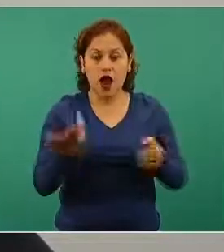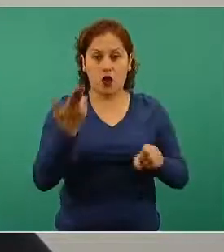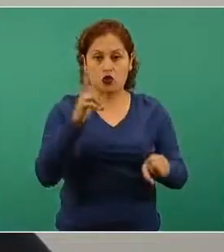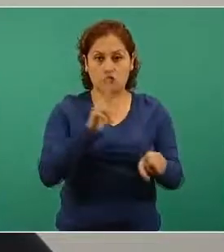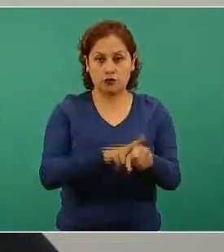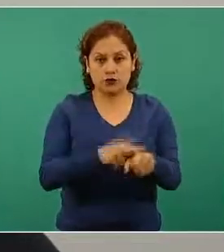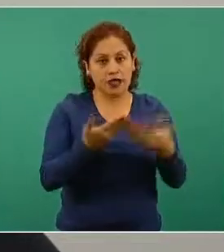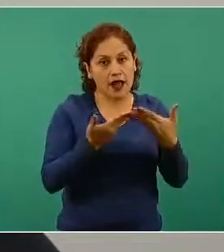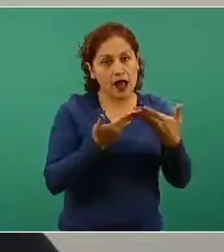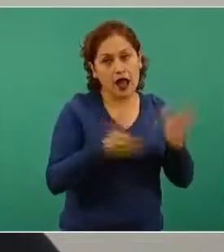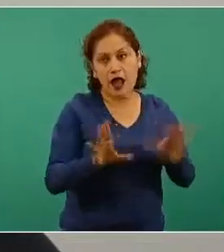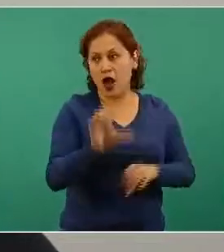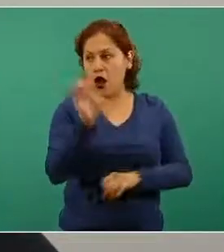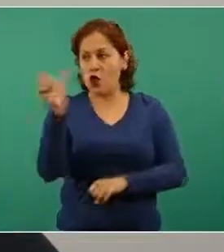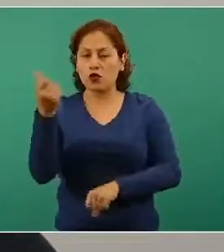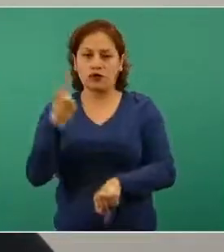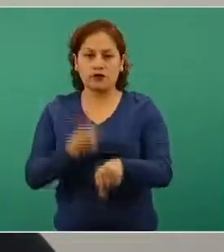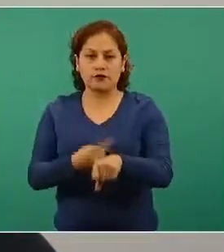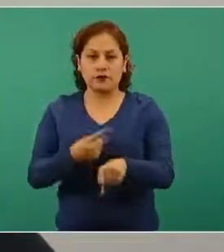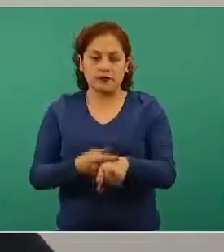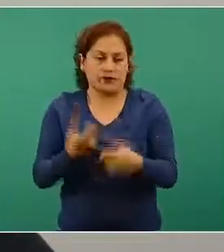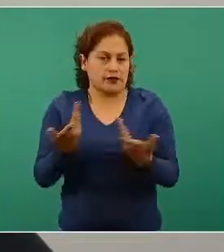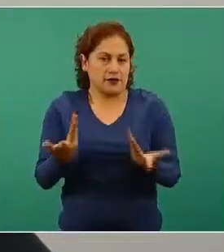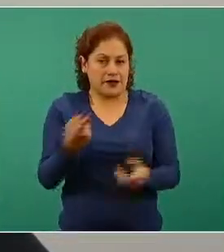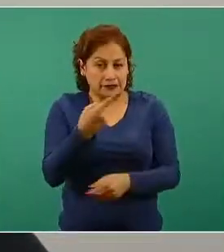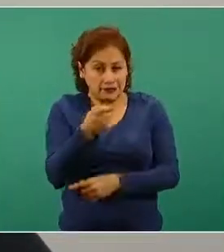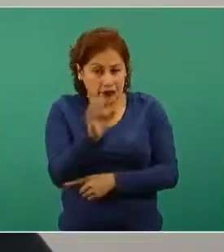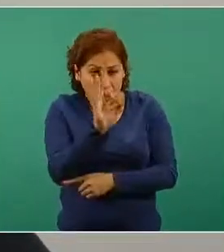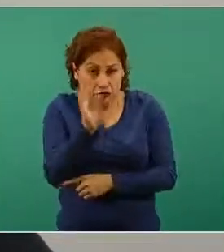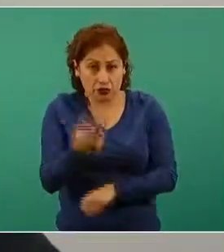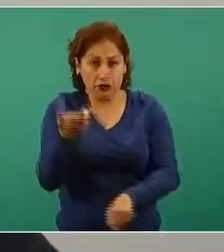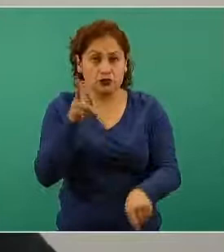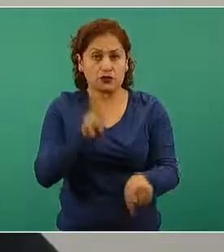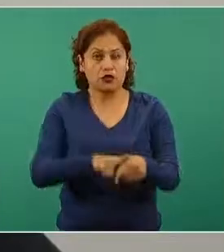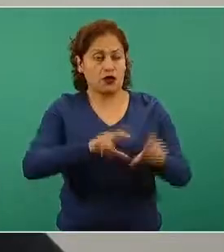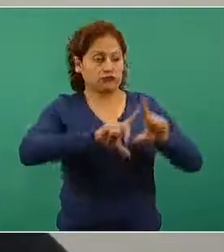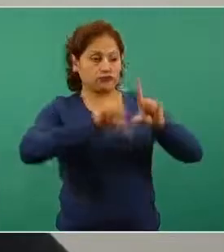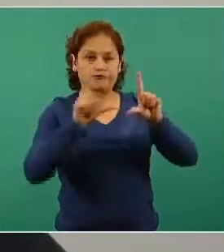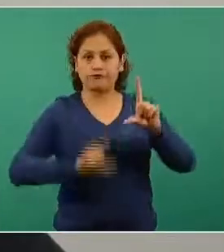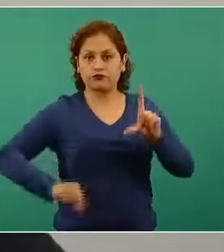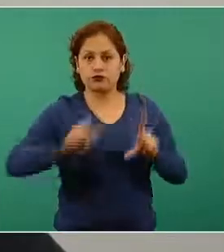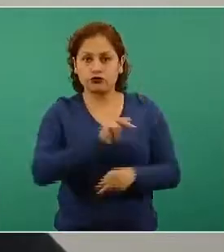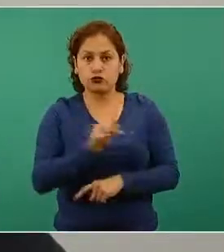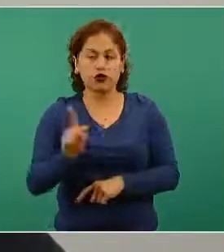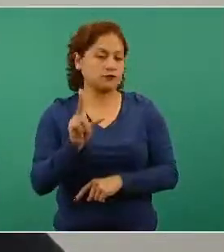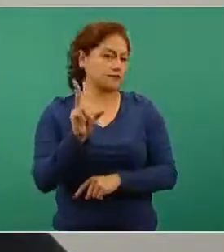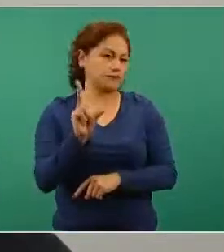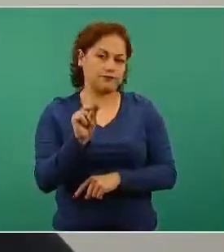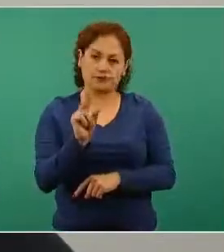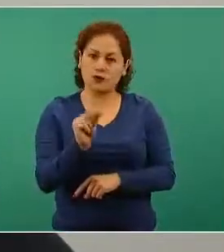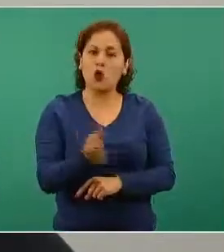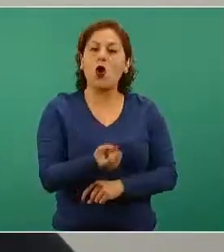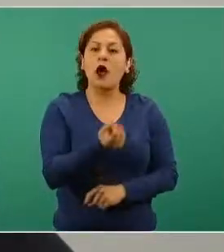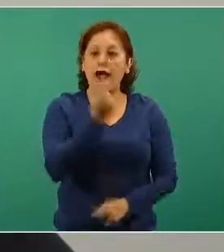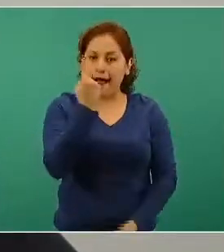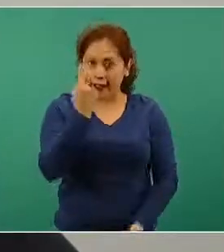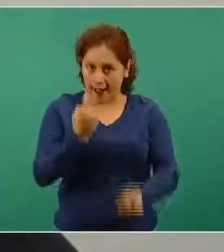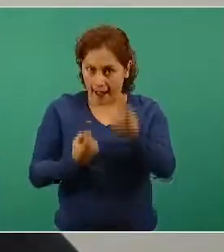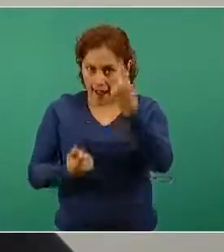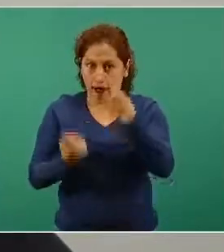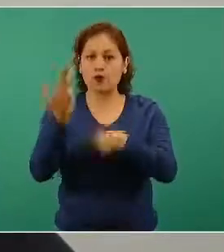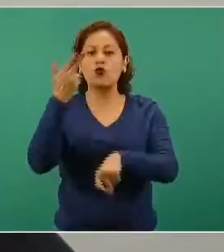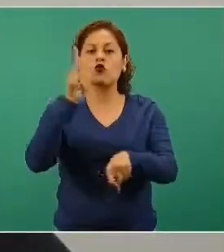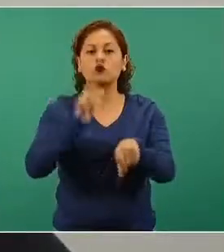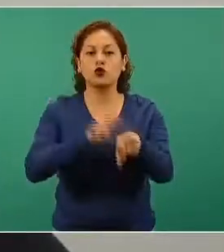100% de la capacidad hospitalaria del país, sino solamente de aquellos hospitales que por las necesidades de